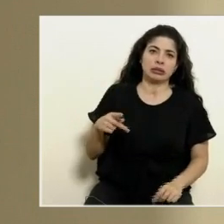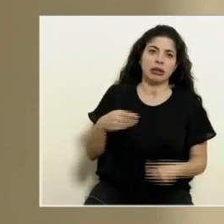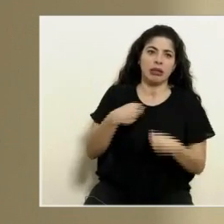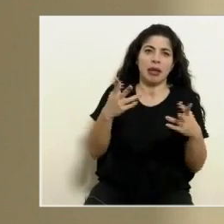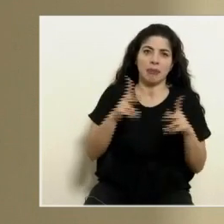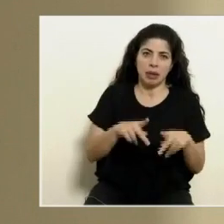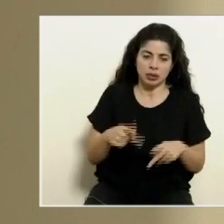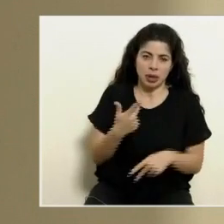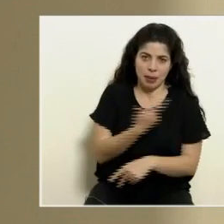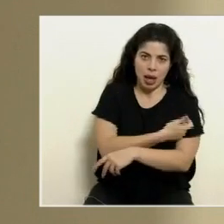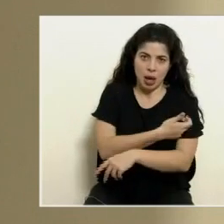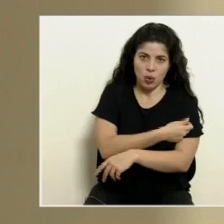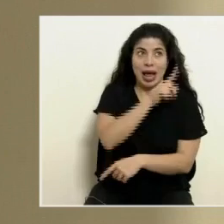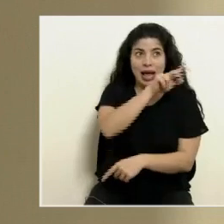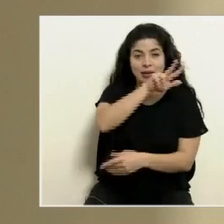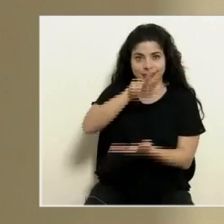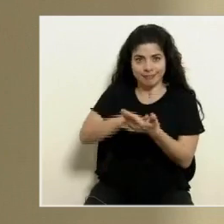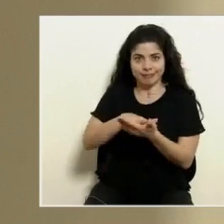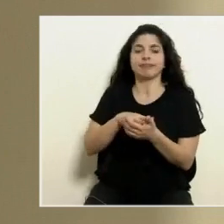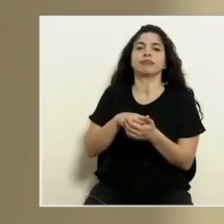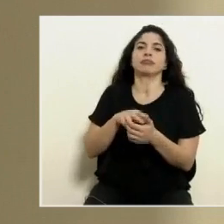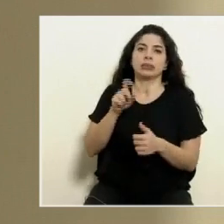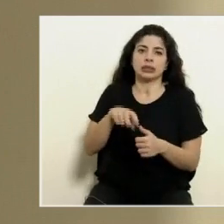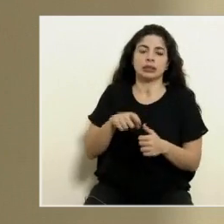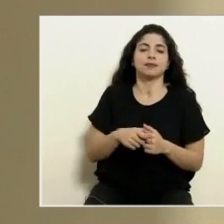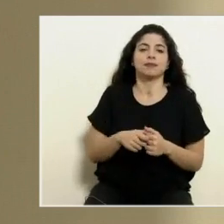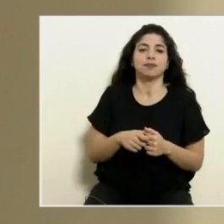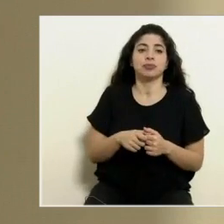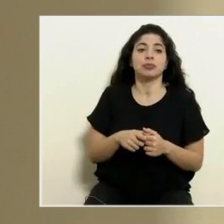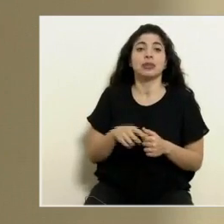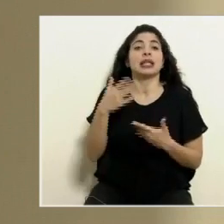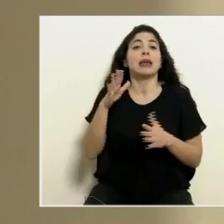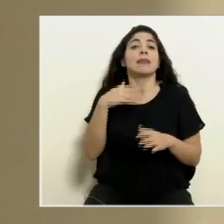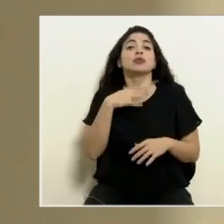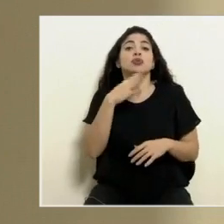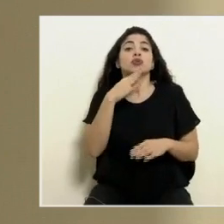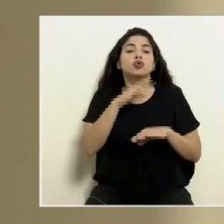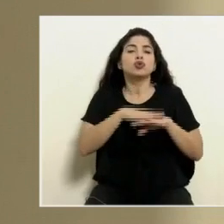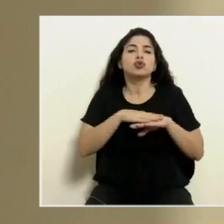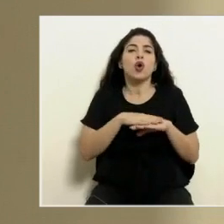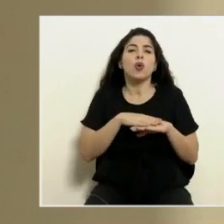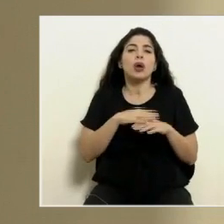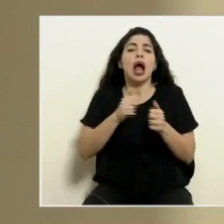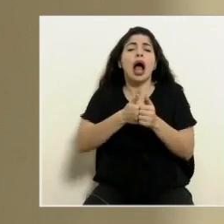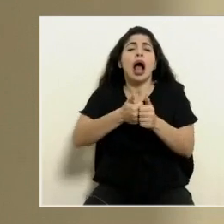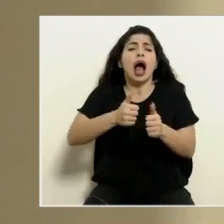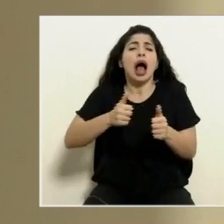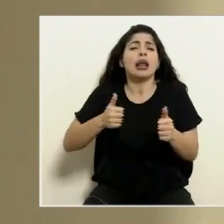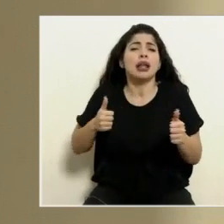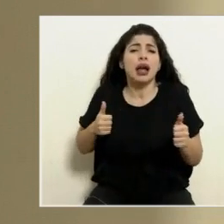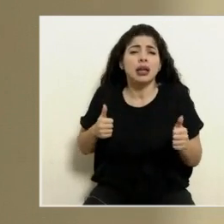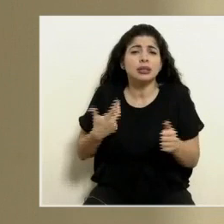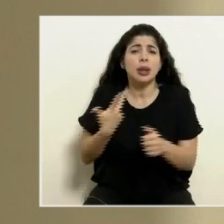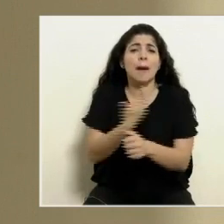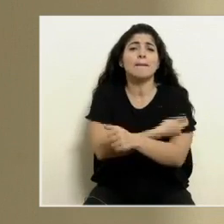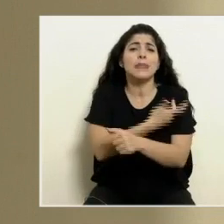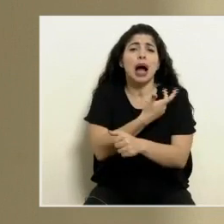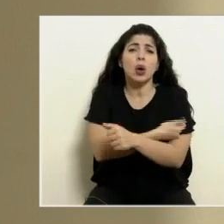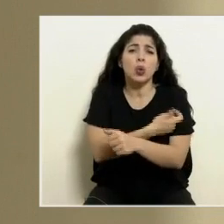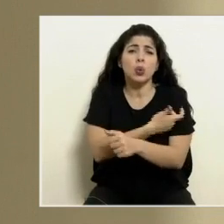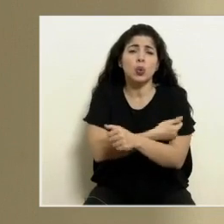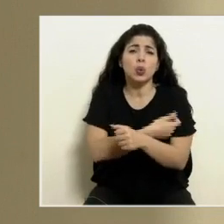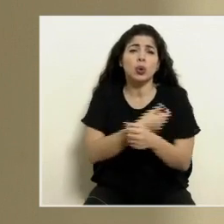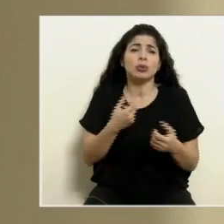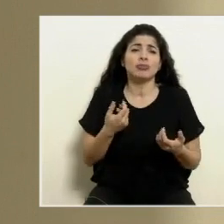población. Y lo que hablaba de el atraso, la vacunación en la GAM, en realidad